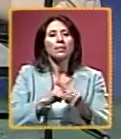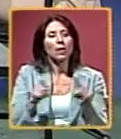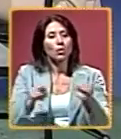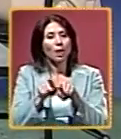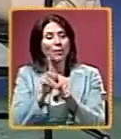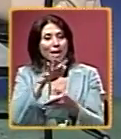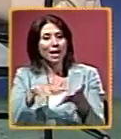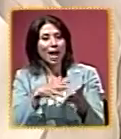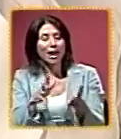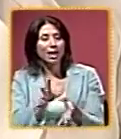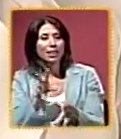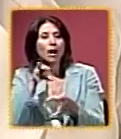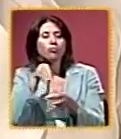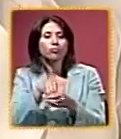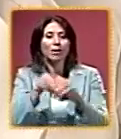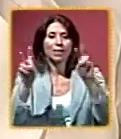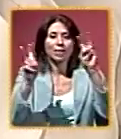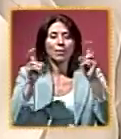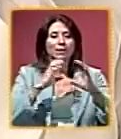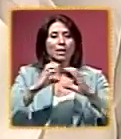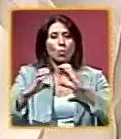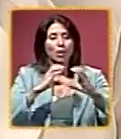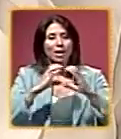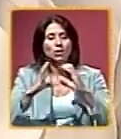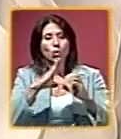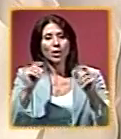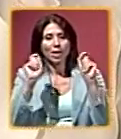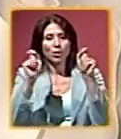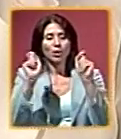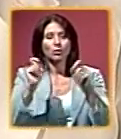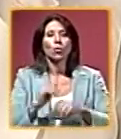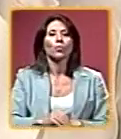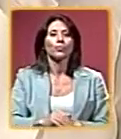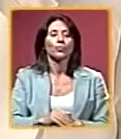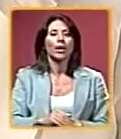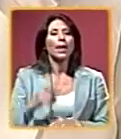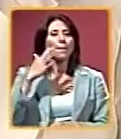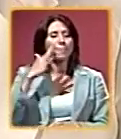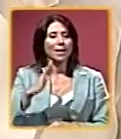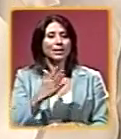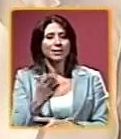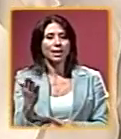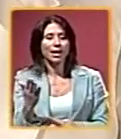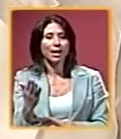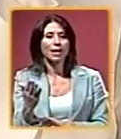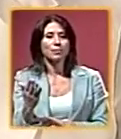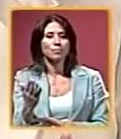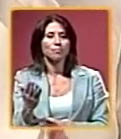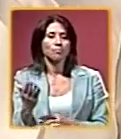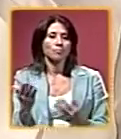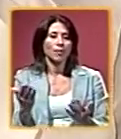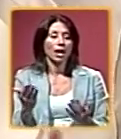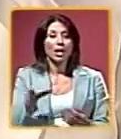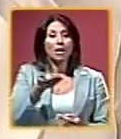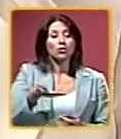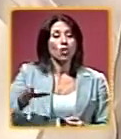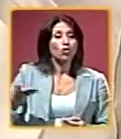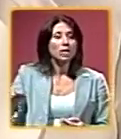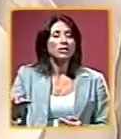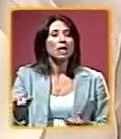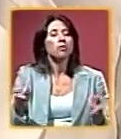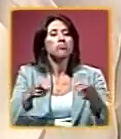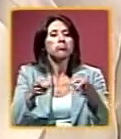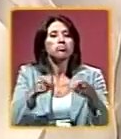agenda llevo los temas de comunicación y educación. Y parece que las cosas se han ido dando de